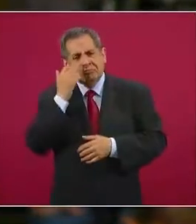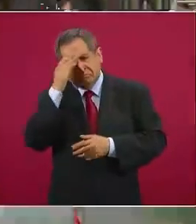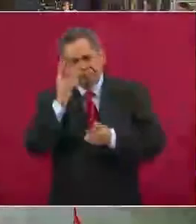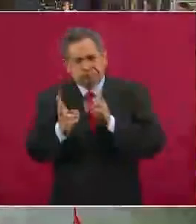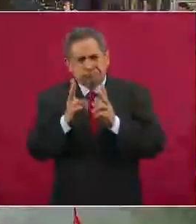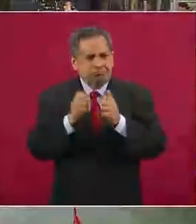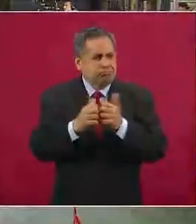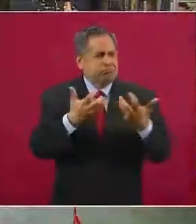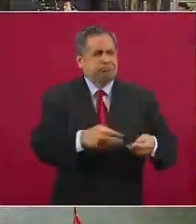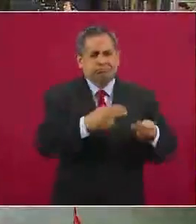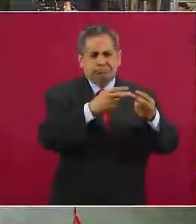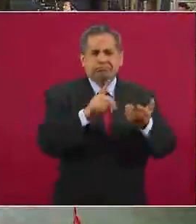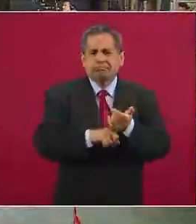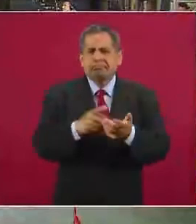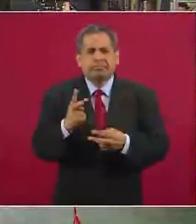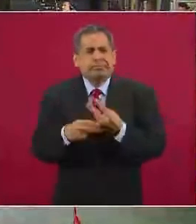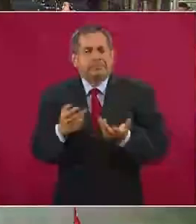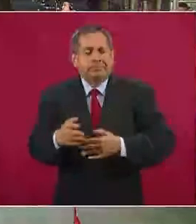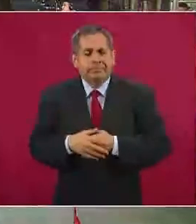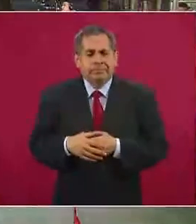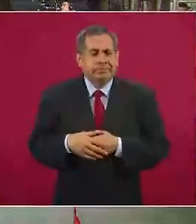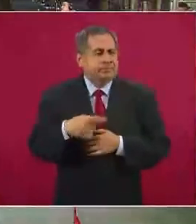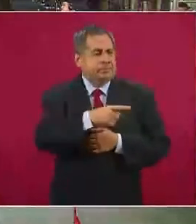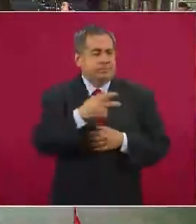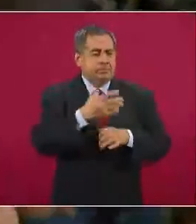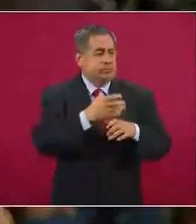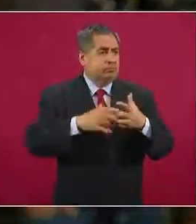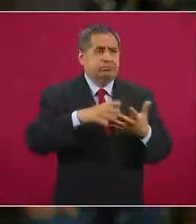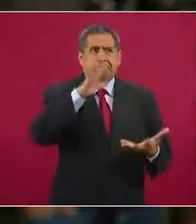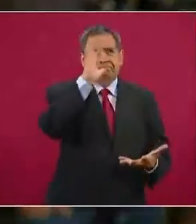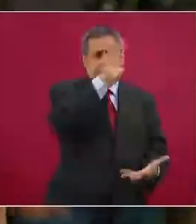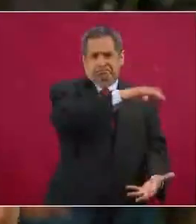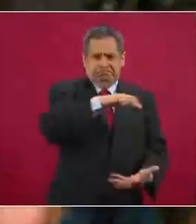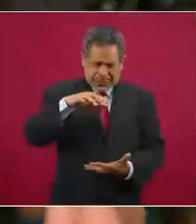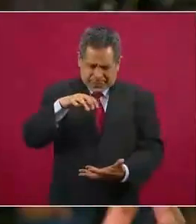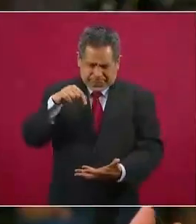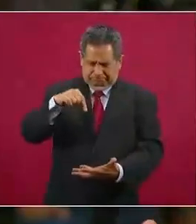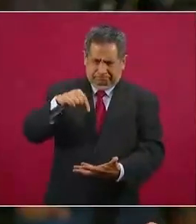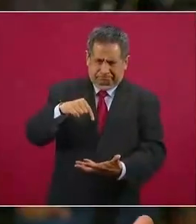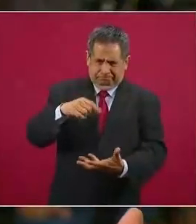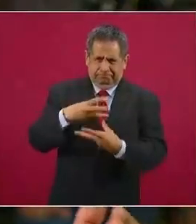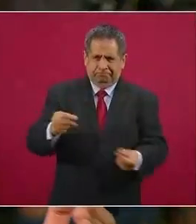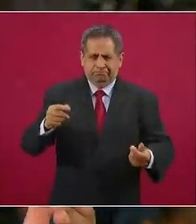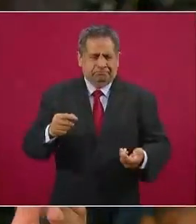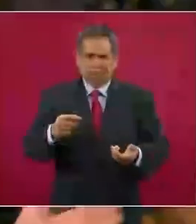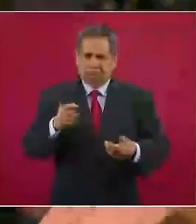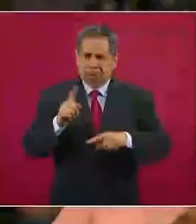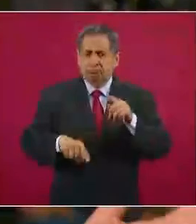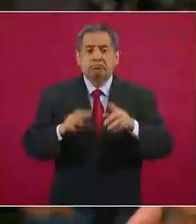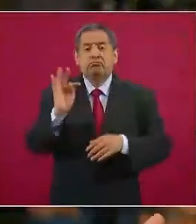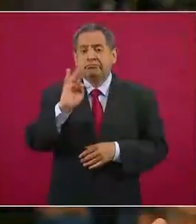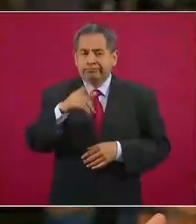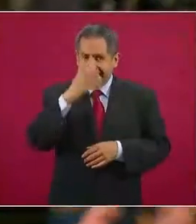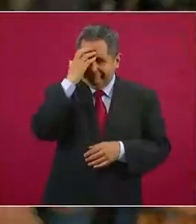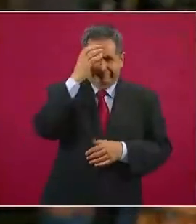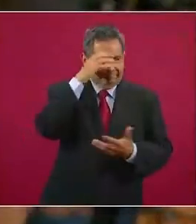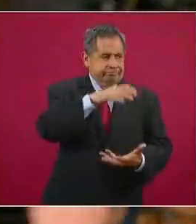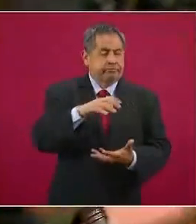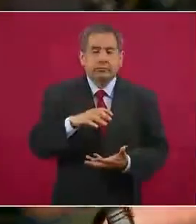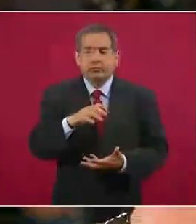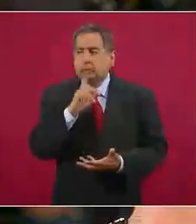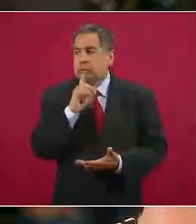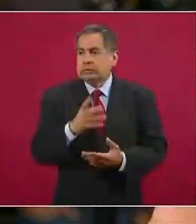sector empresarial y qué se va a hacer con el producto decomisado, porque se va a destruir, porque podría caer el riesgo de que conocemos el mercado negro, de